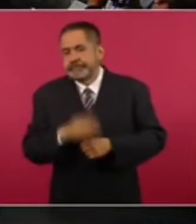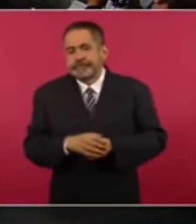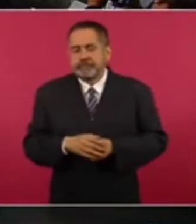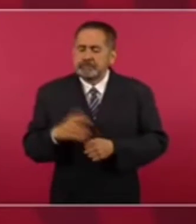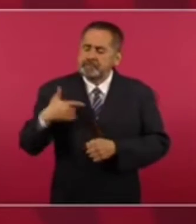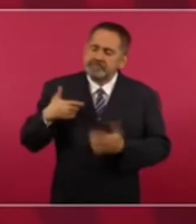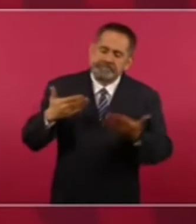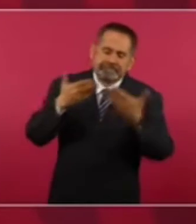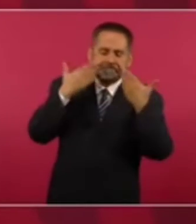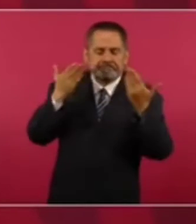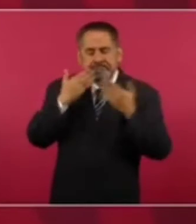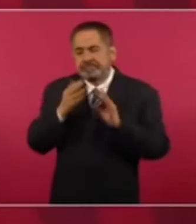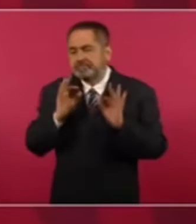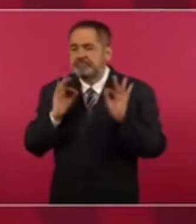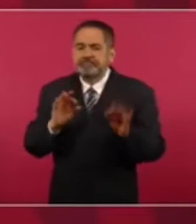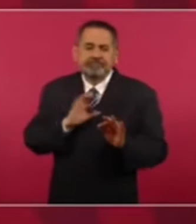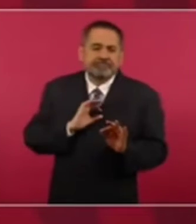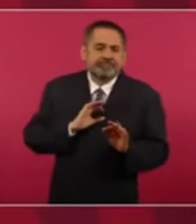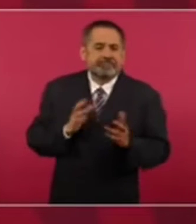buena onda,